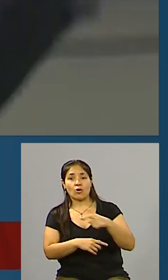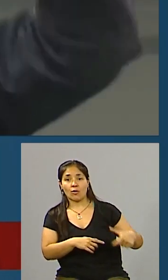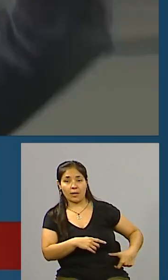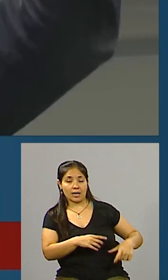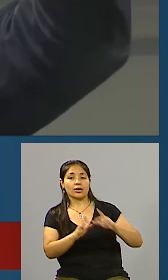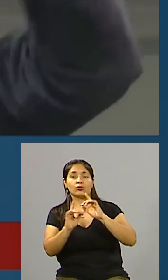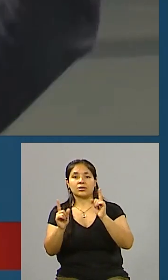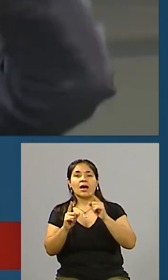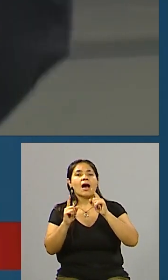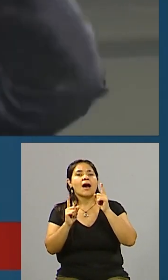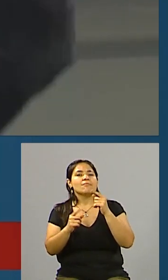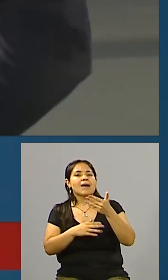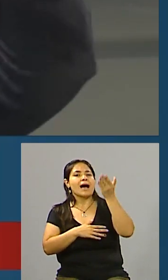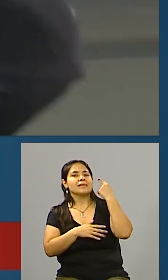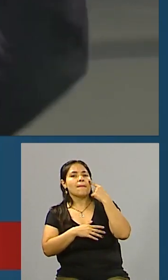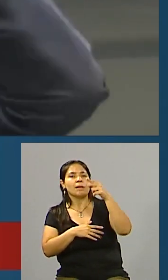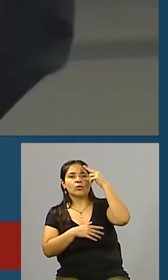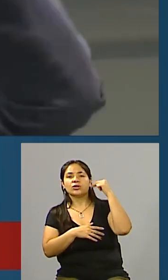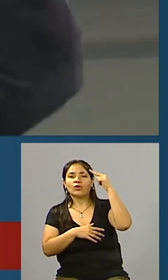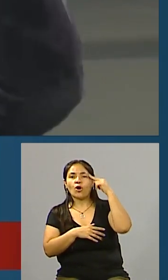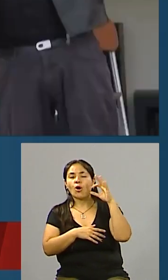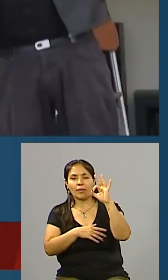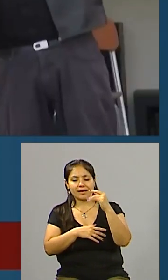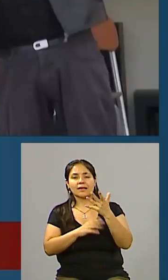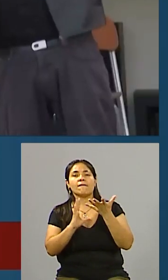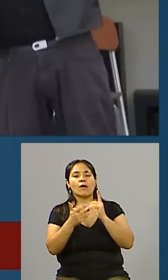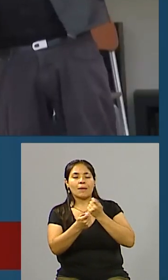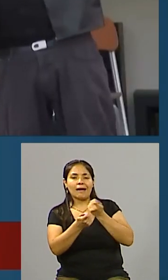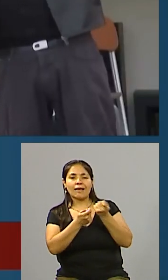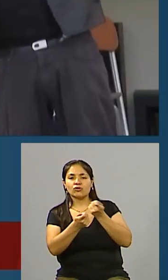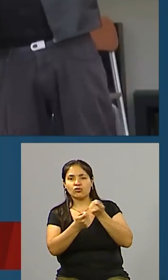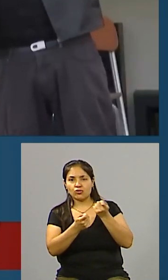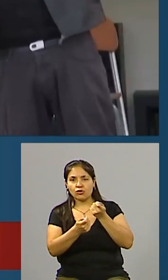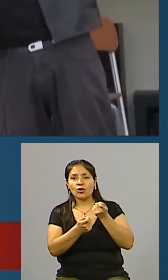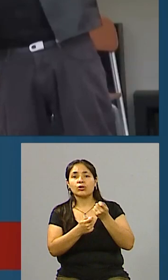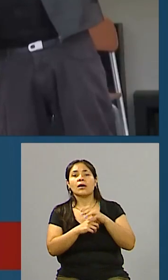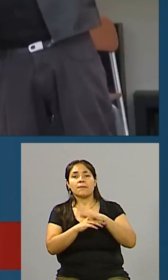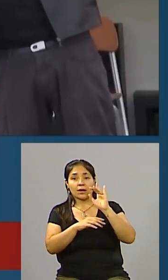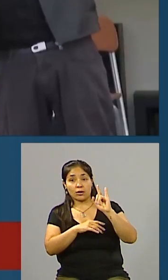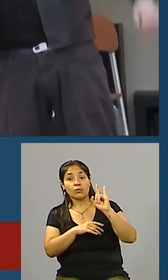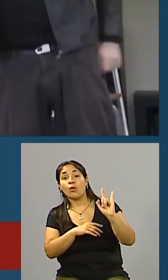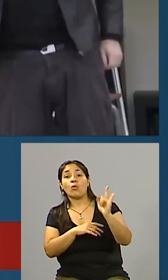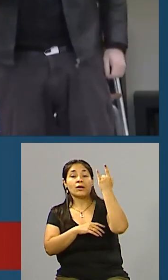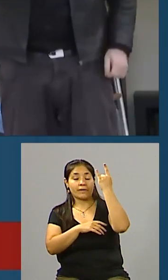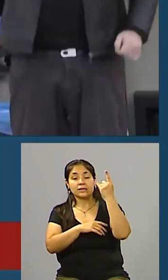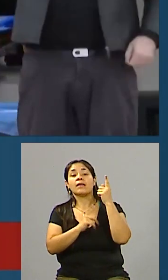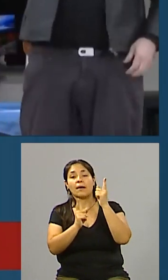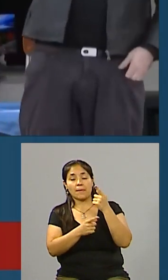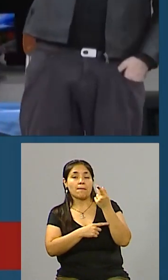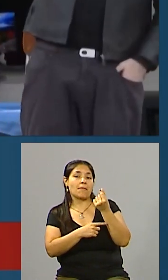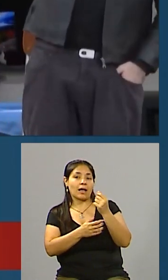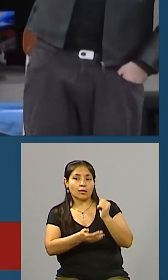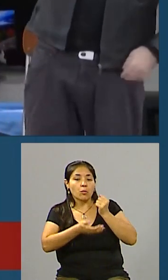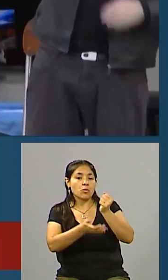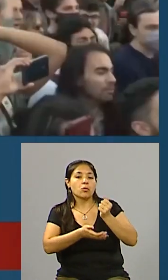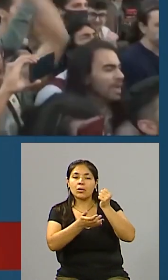también en la década de los 90 tuvimos una política que trataba de llevar adelante el arancelamiento universitario y esas políticas